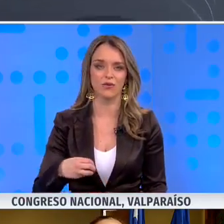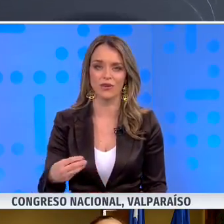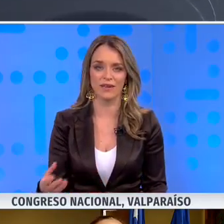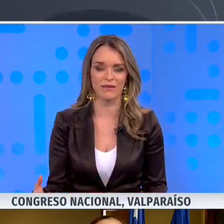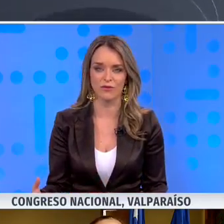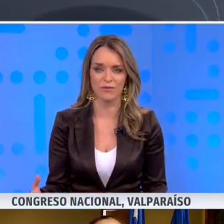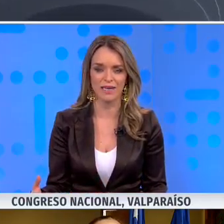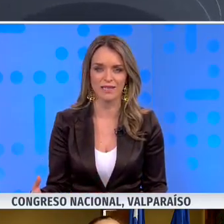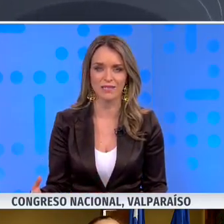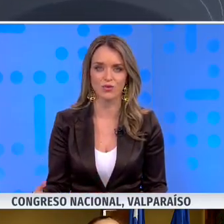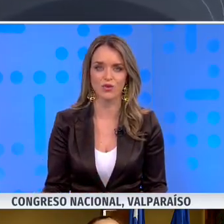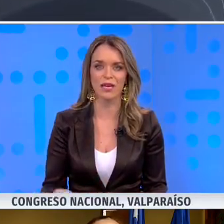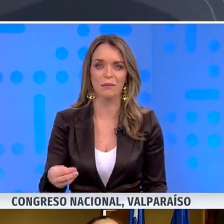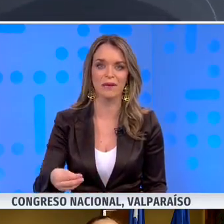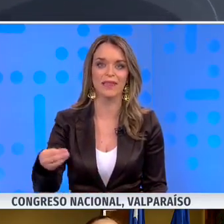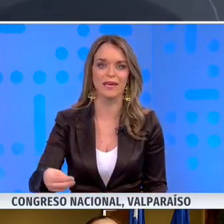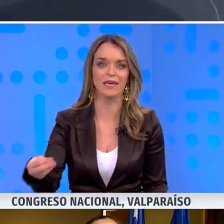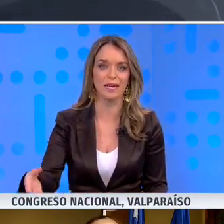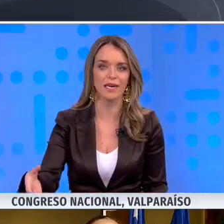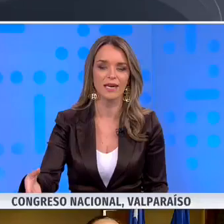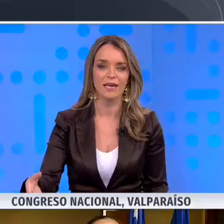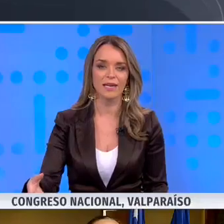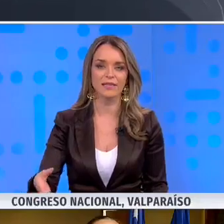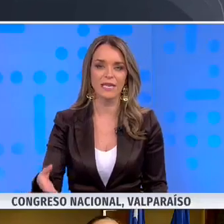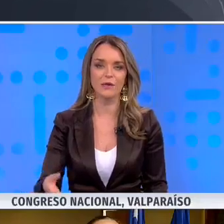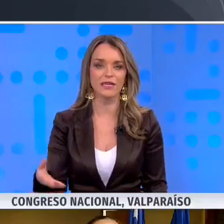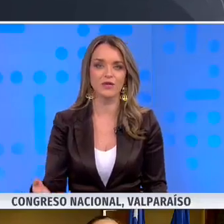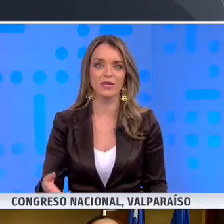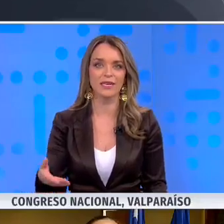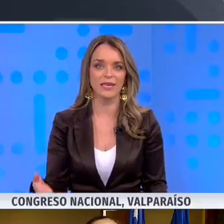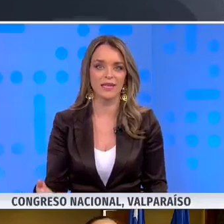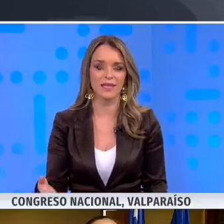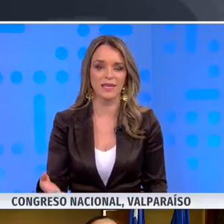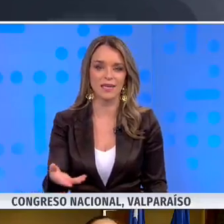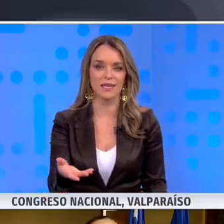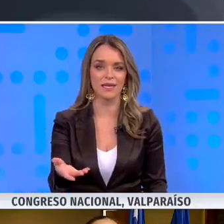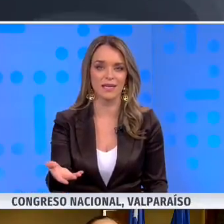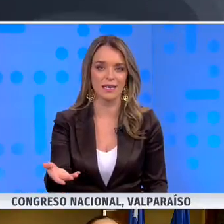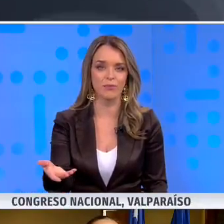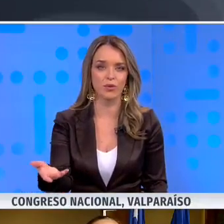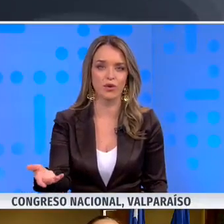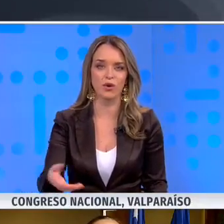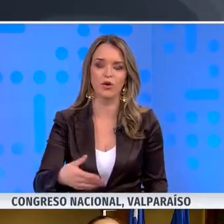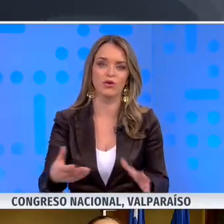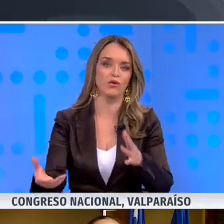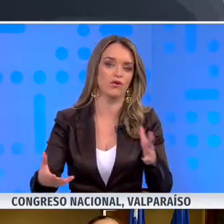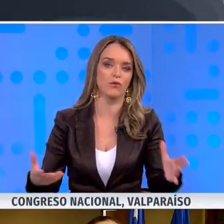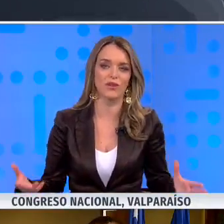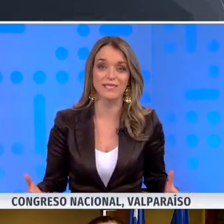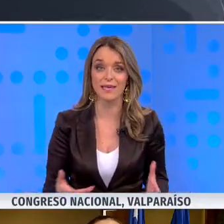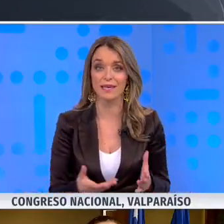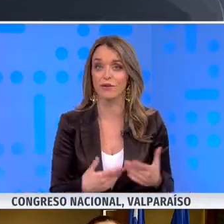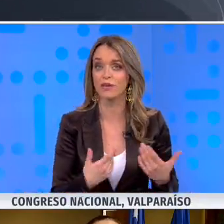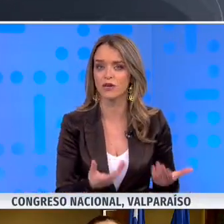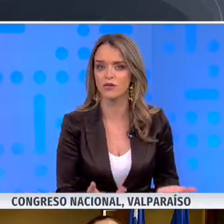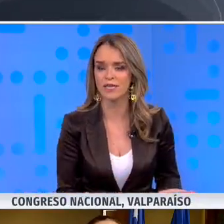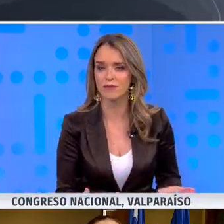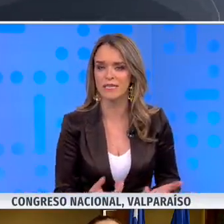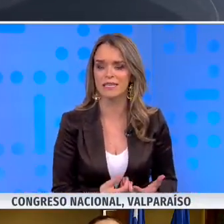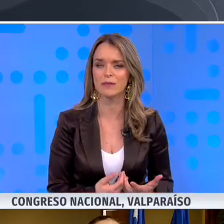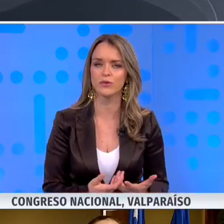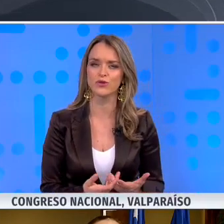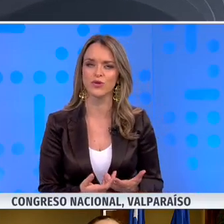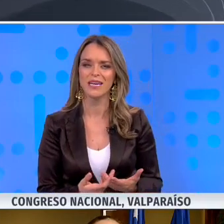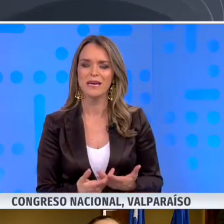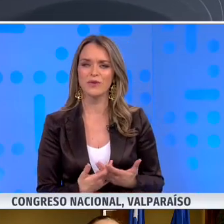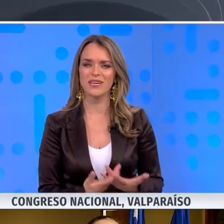que no estaba informada de la institución, en vez de que sea una acción a raíz de el empujón o cómo desequilibró a este joven que